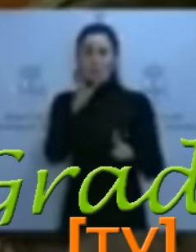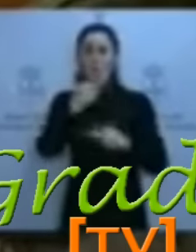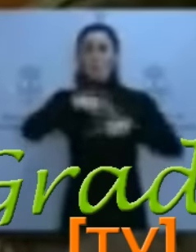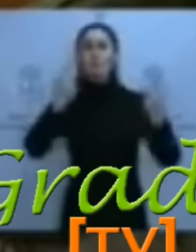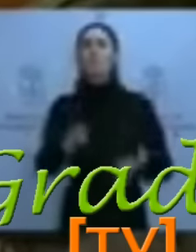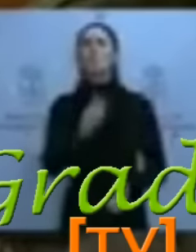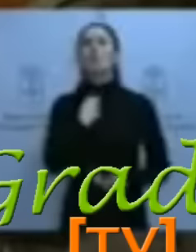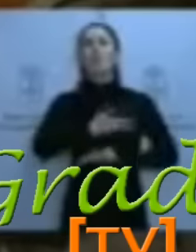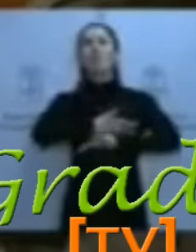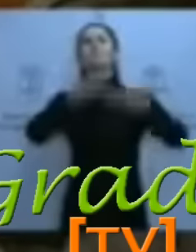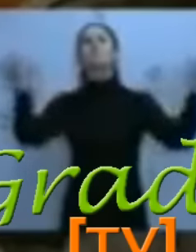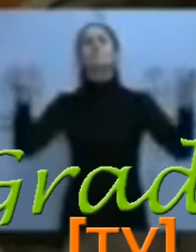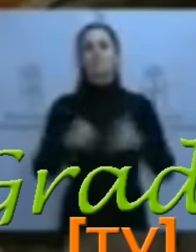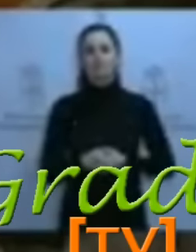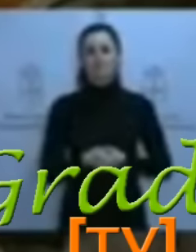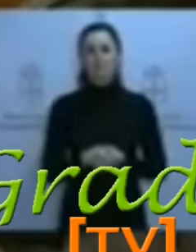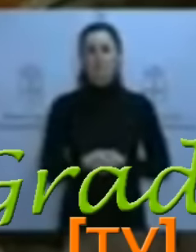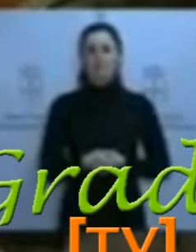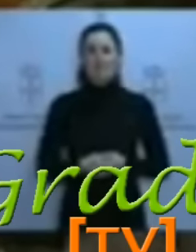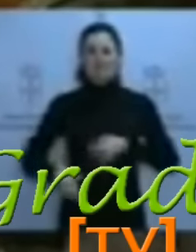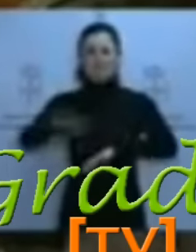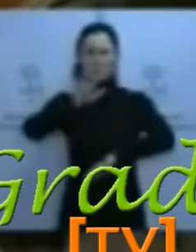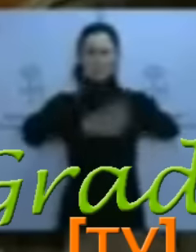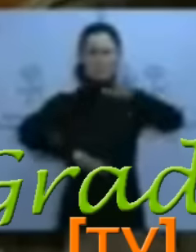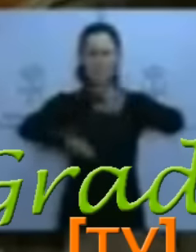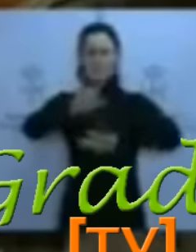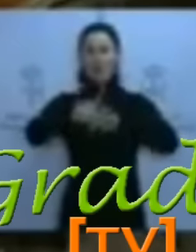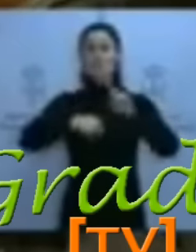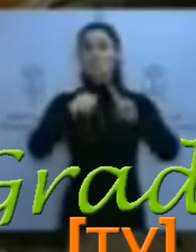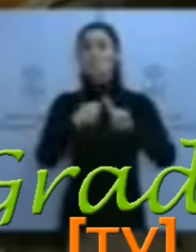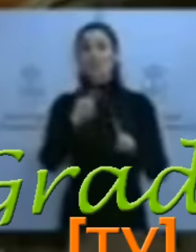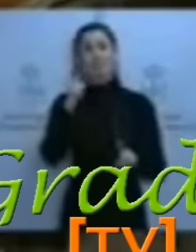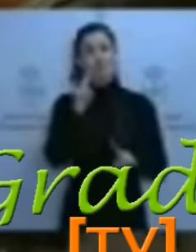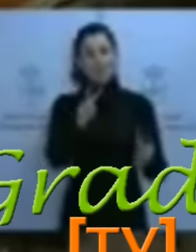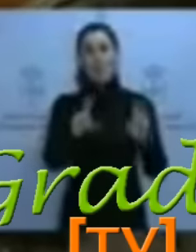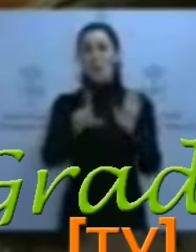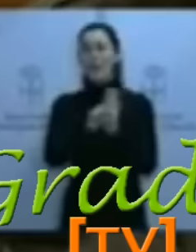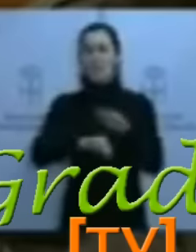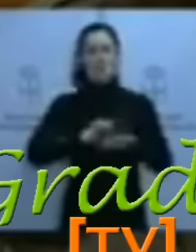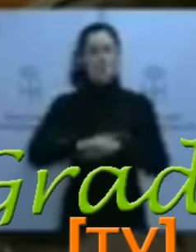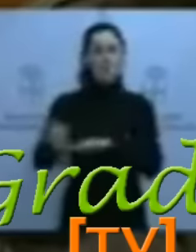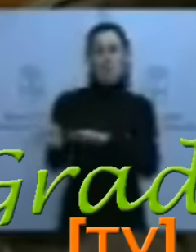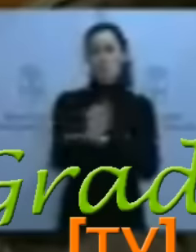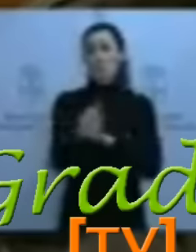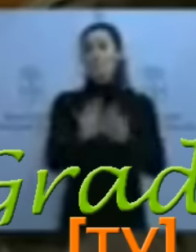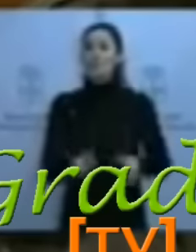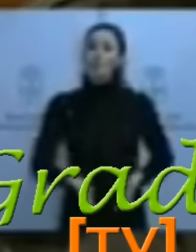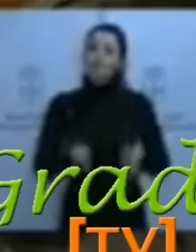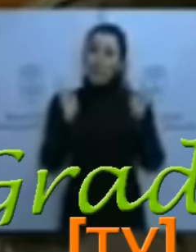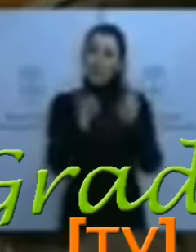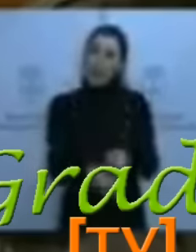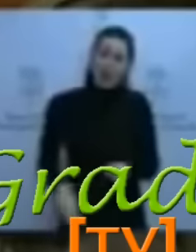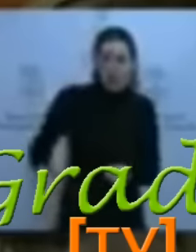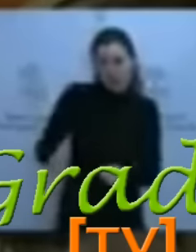alto y claro. Descontrol y presuntamente una irregularidad consentida y tapada hasta